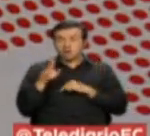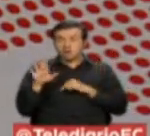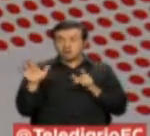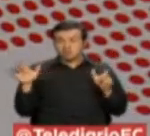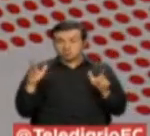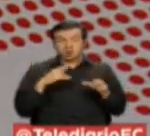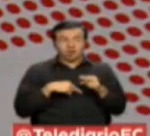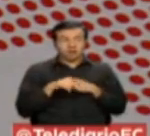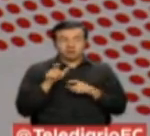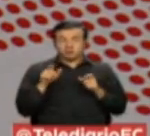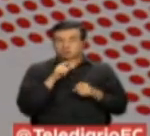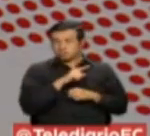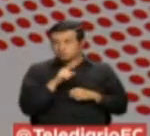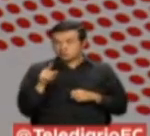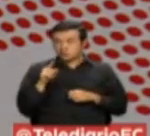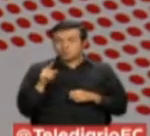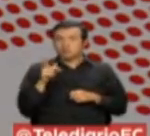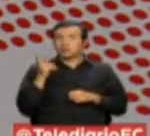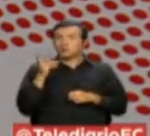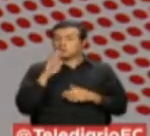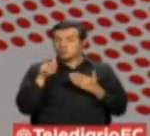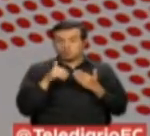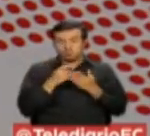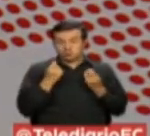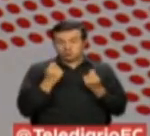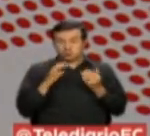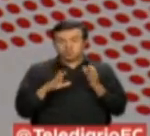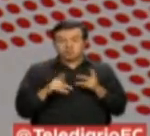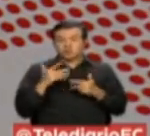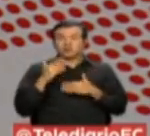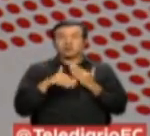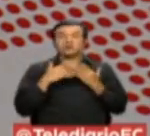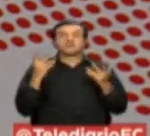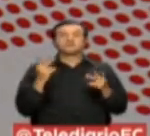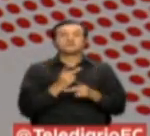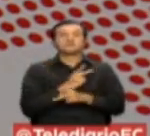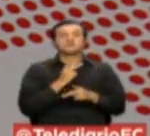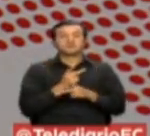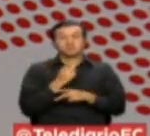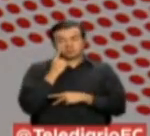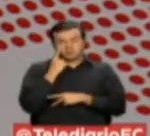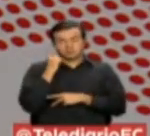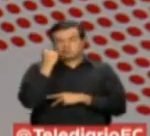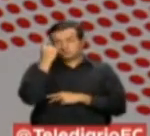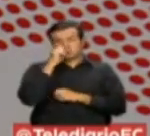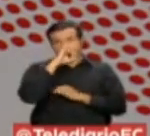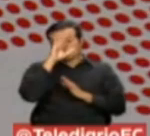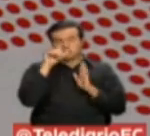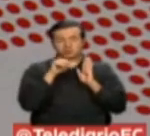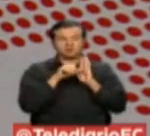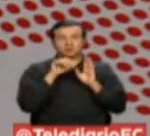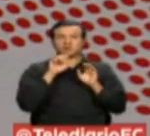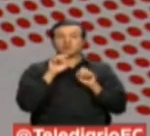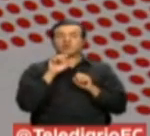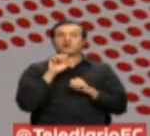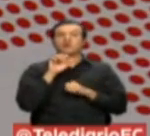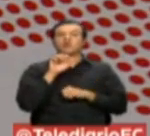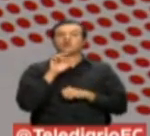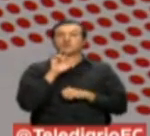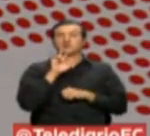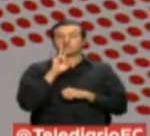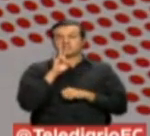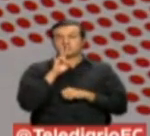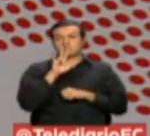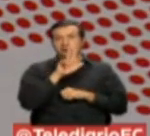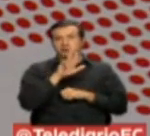llama lavado de activos, o de blanquear esos capitales, termina siendo delito de lavado de activos, y eso es muy claro, el artículo 317 del COIP.